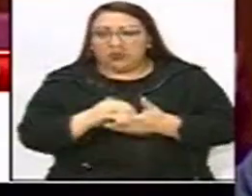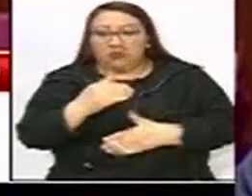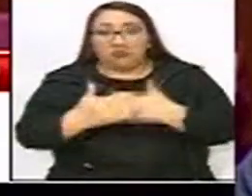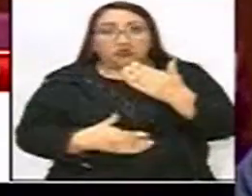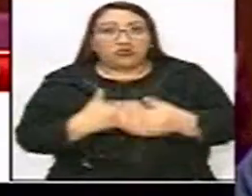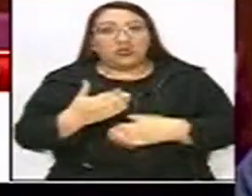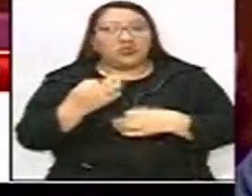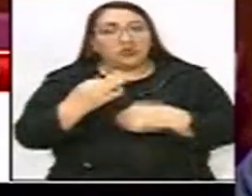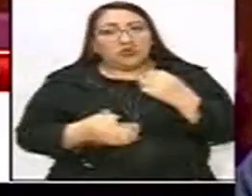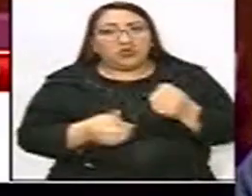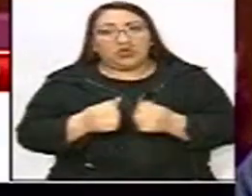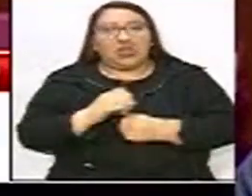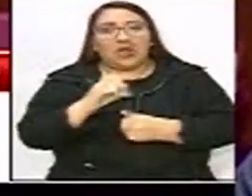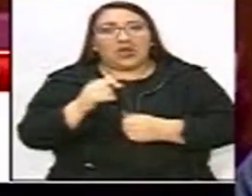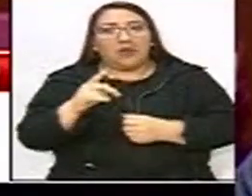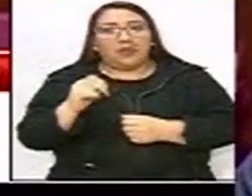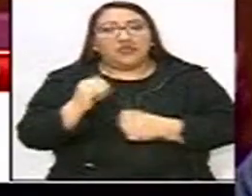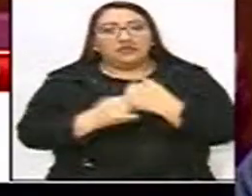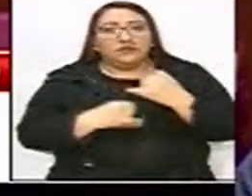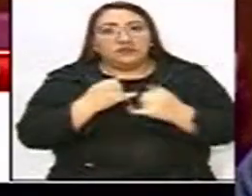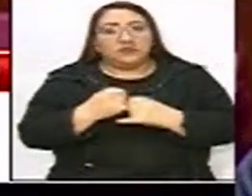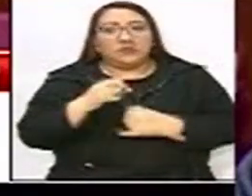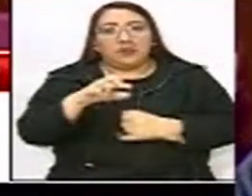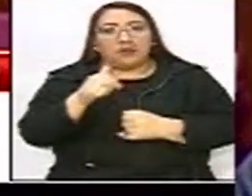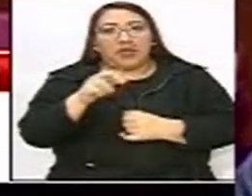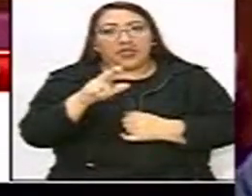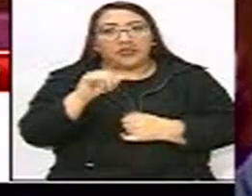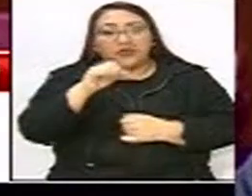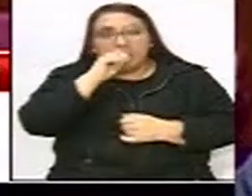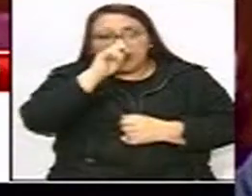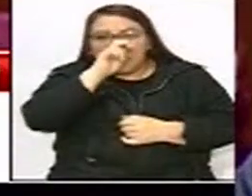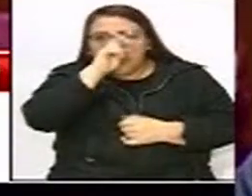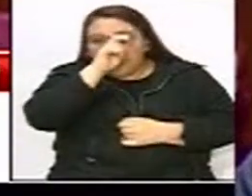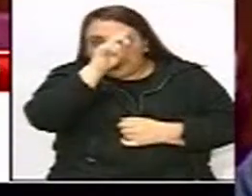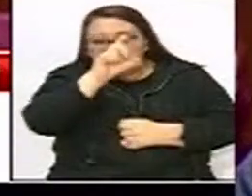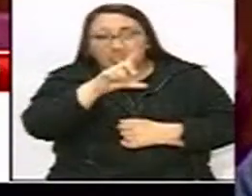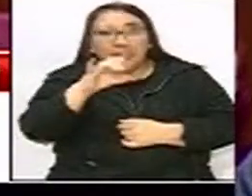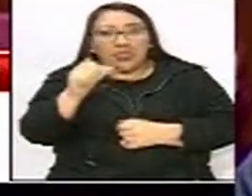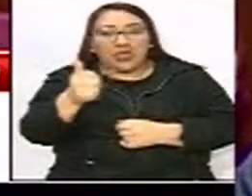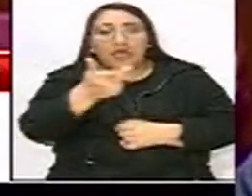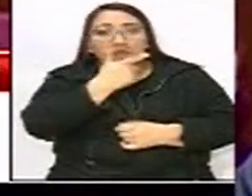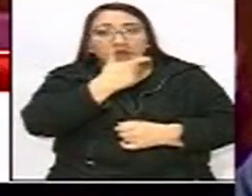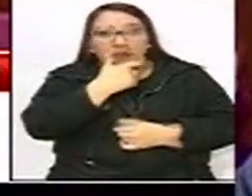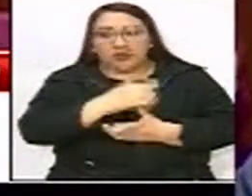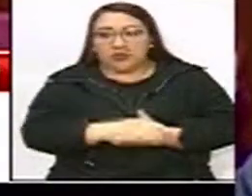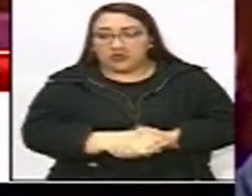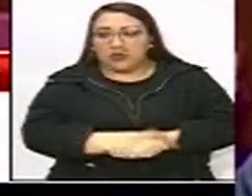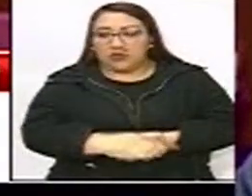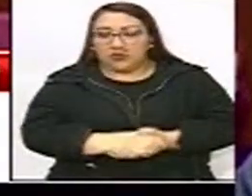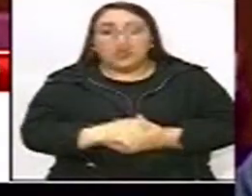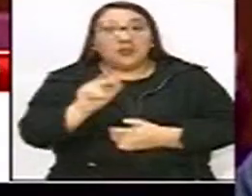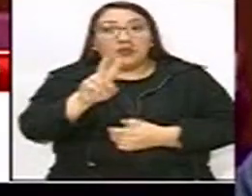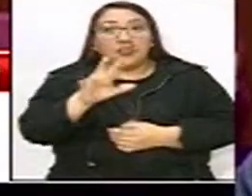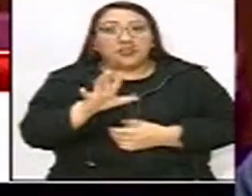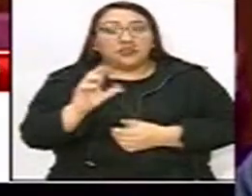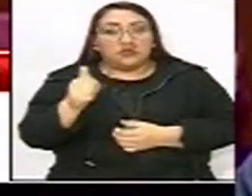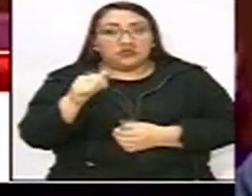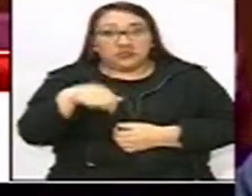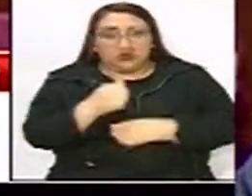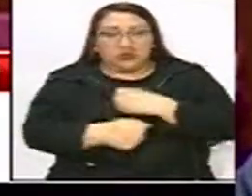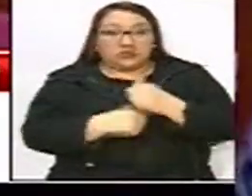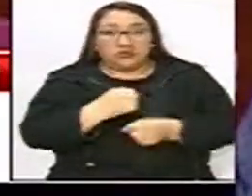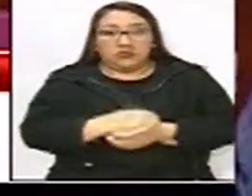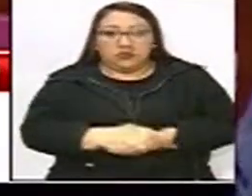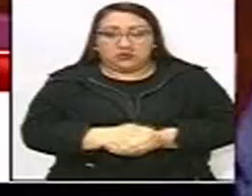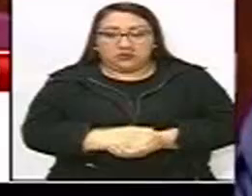proceso arbitral en la Cámara Arbitral Internacional de París. Entonces, Línea Amarilla, el 25 de abril de este